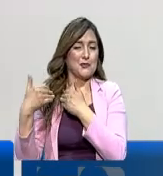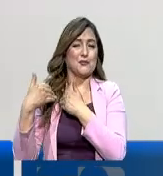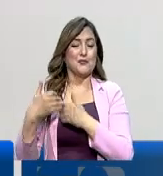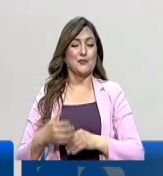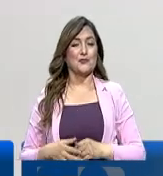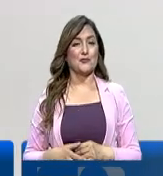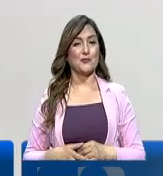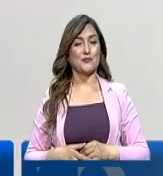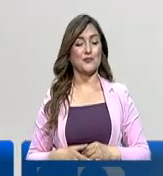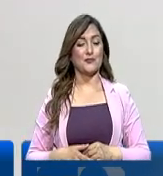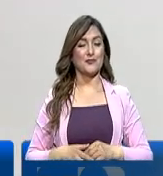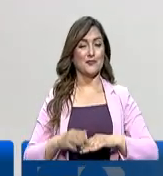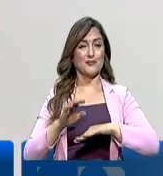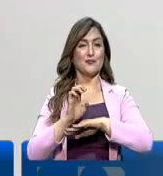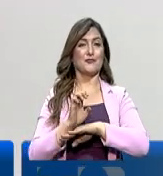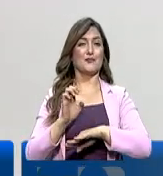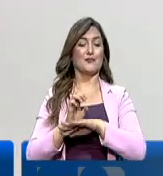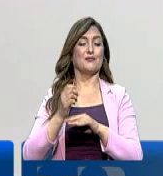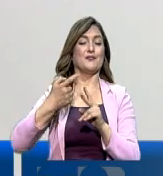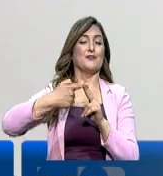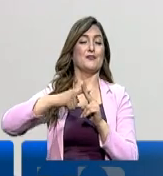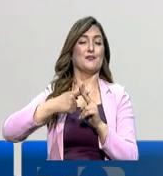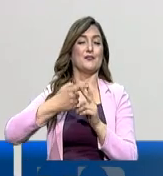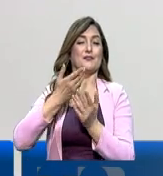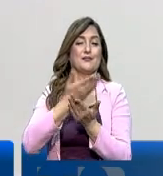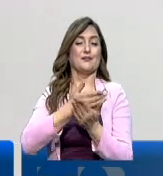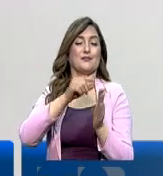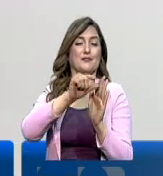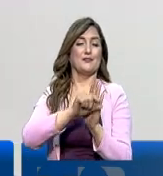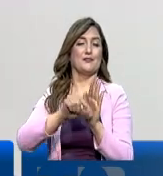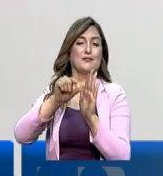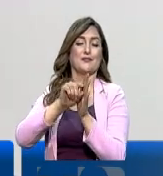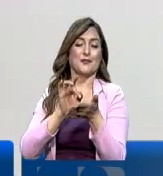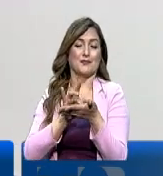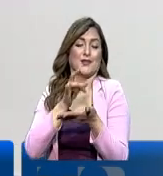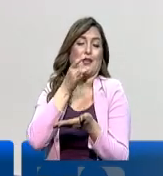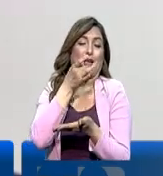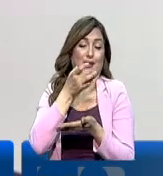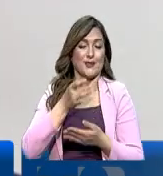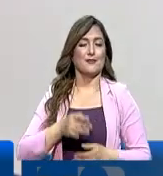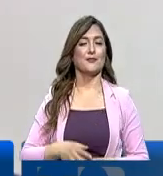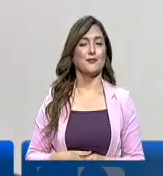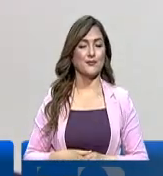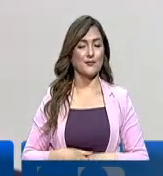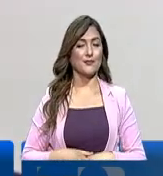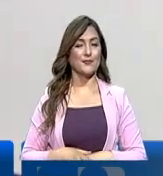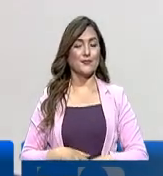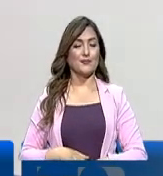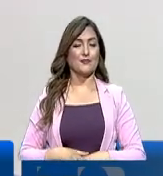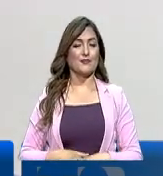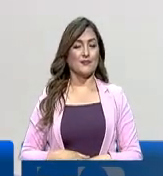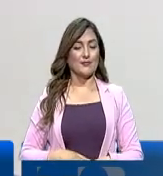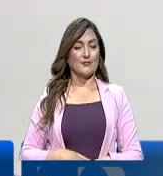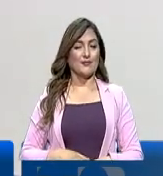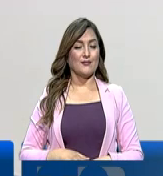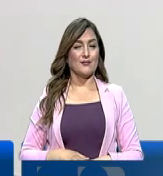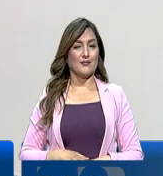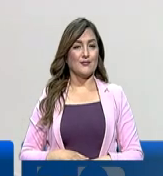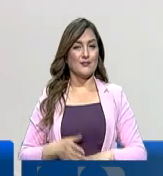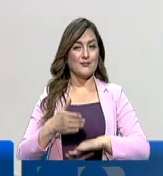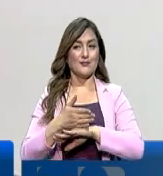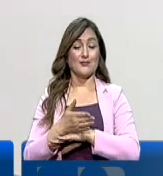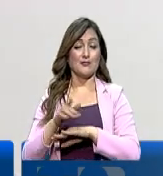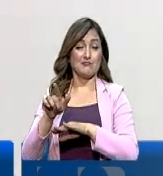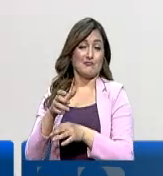en el país empiecen a ofertar medicamentos sobre los cuales no vamos a tener los pocos huevos